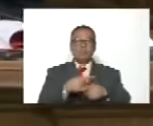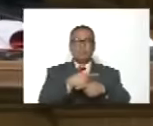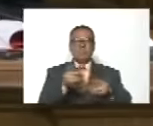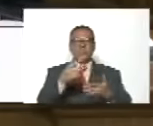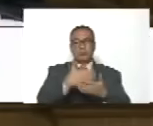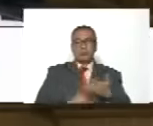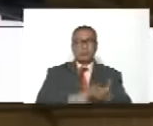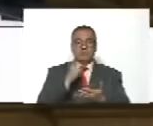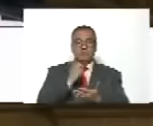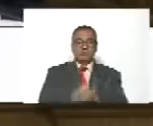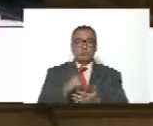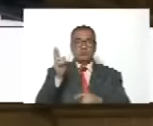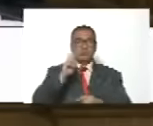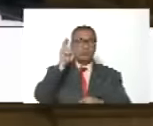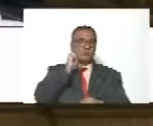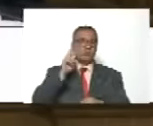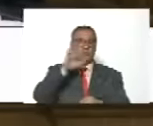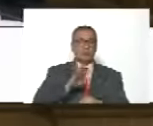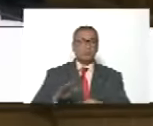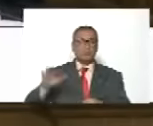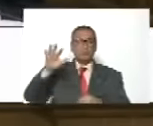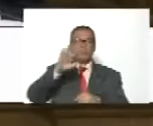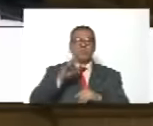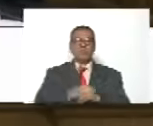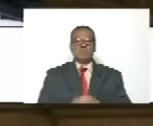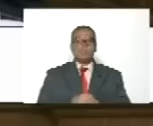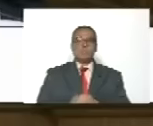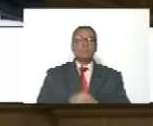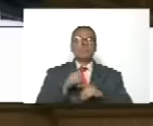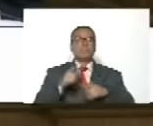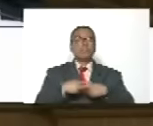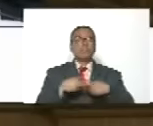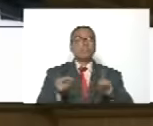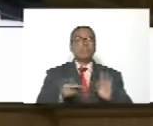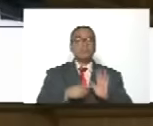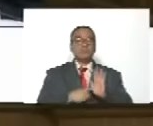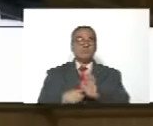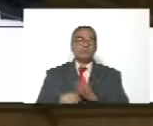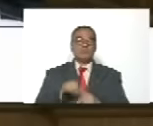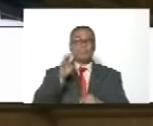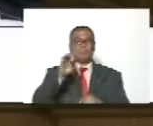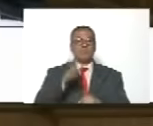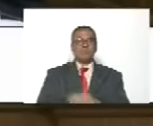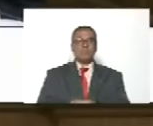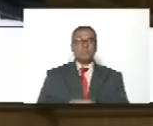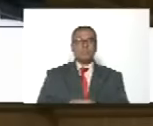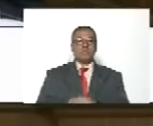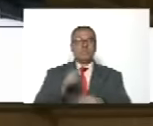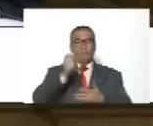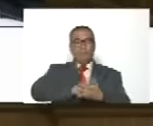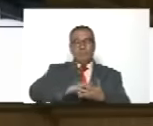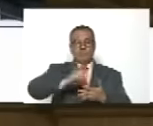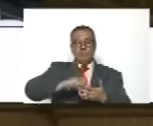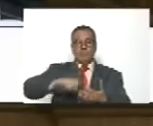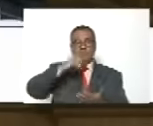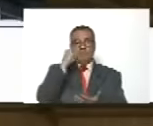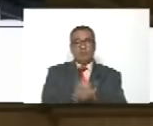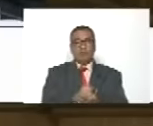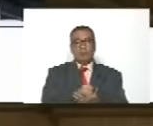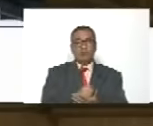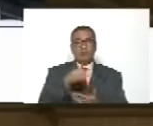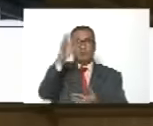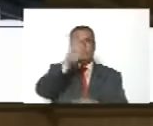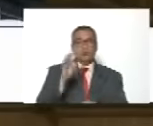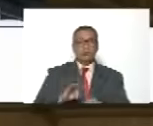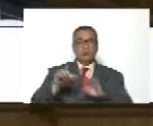la Gaceta Oficial de la República Bolivariana de Venezuela y dar máxima difusión del mismo. Dado, firmado y sellado en el